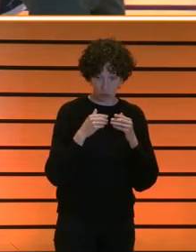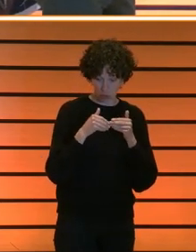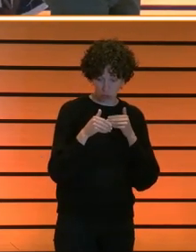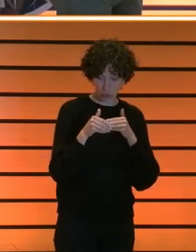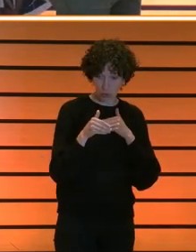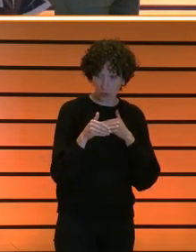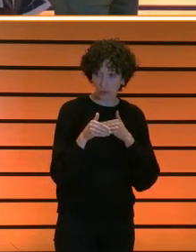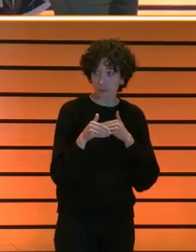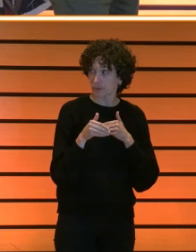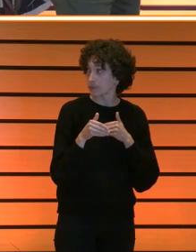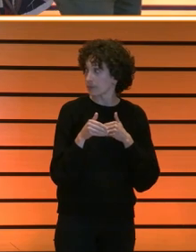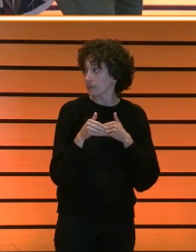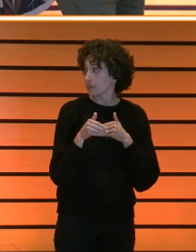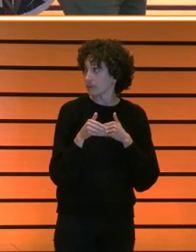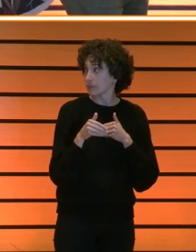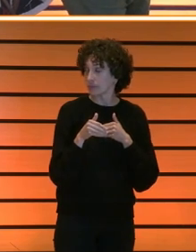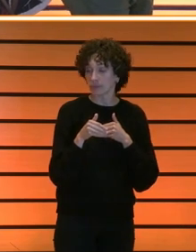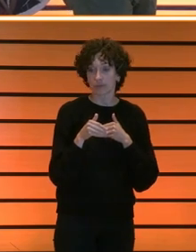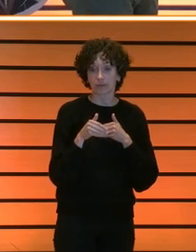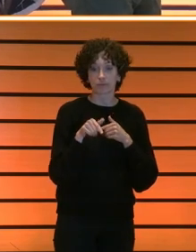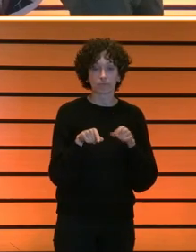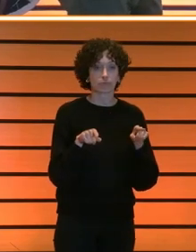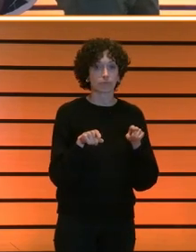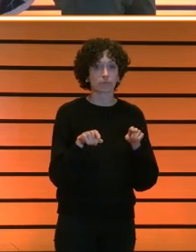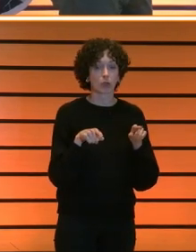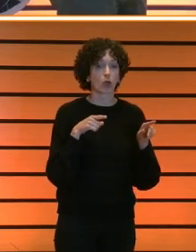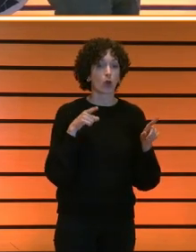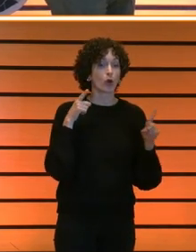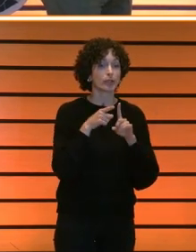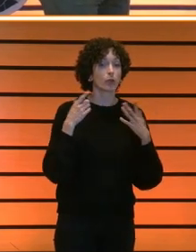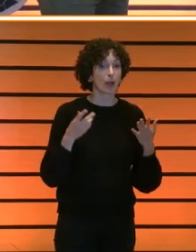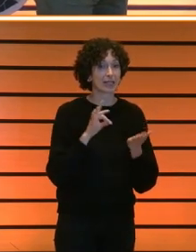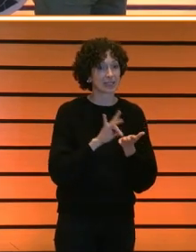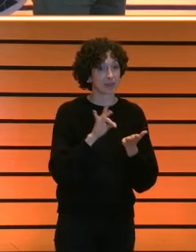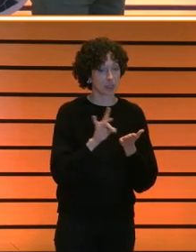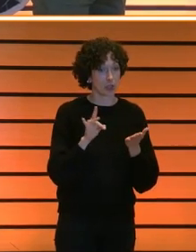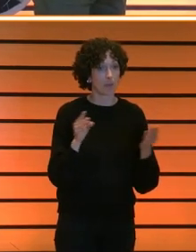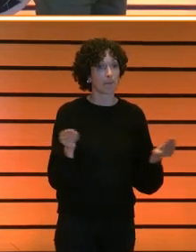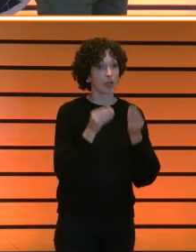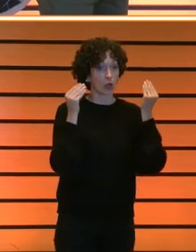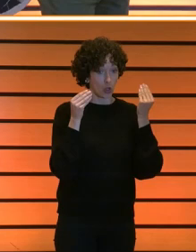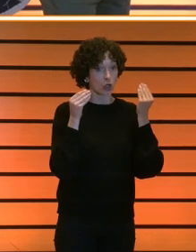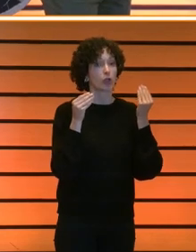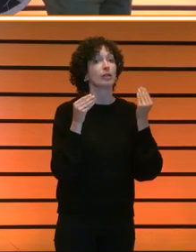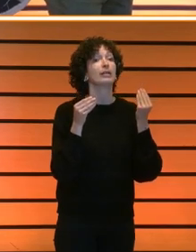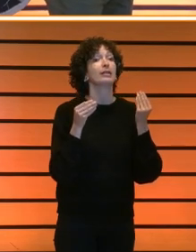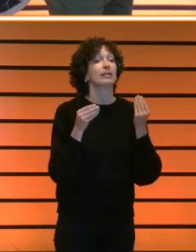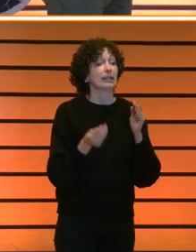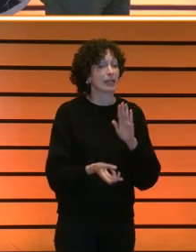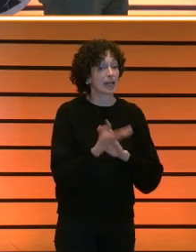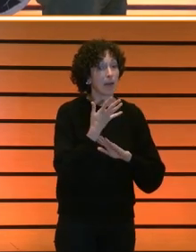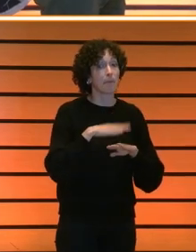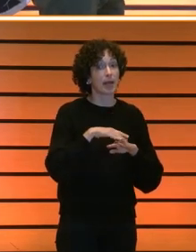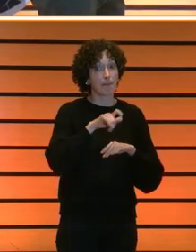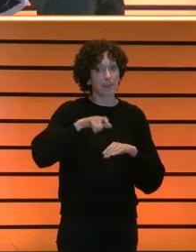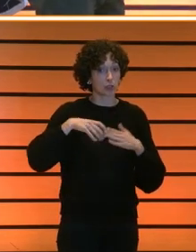es generar mejores servicios para los usuarios que ya tienes con el objetivo